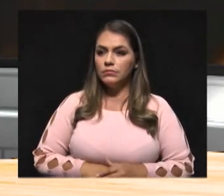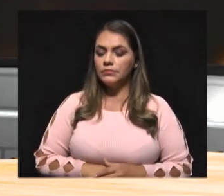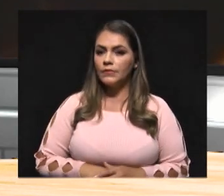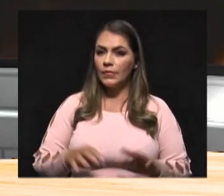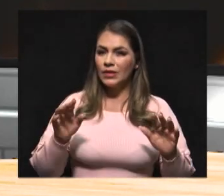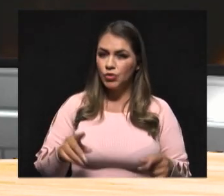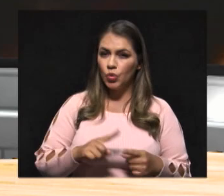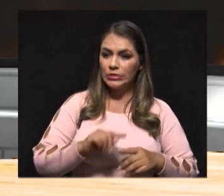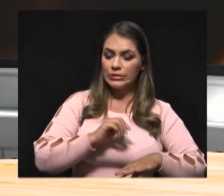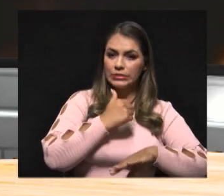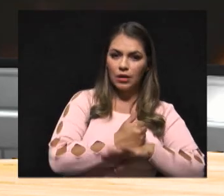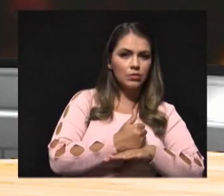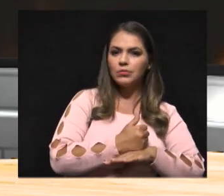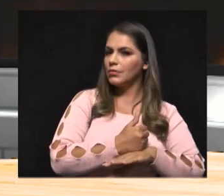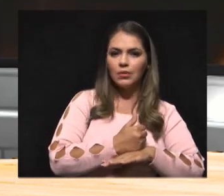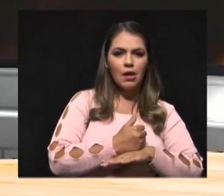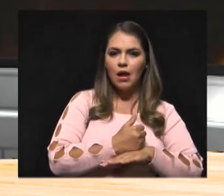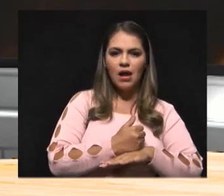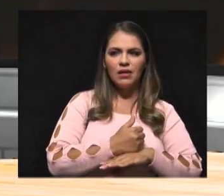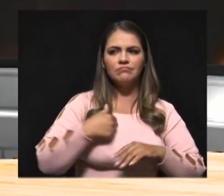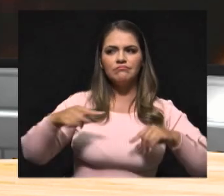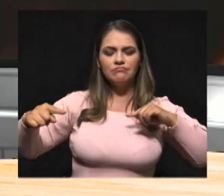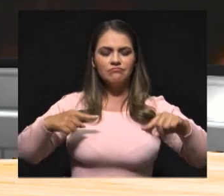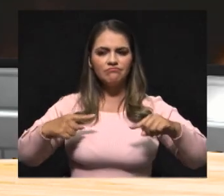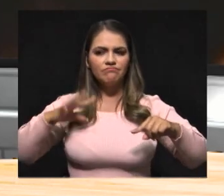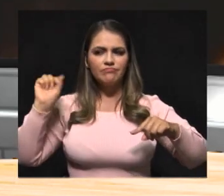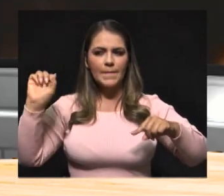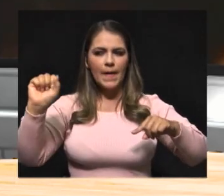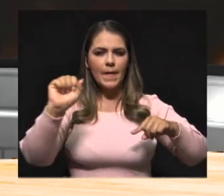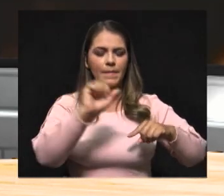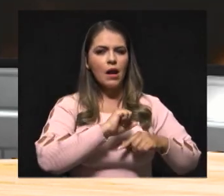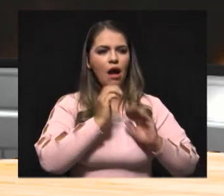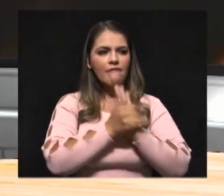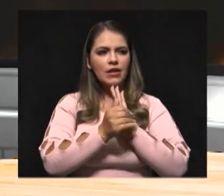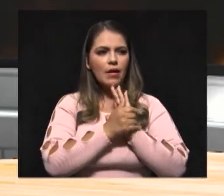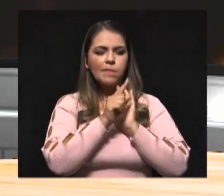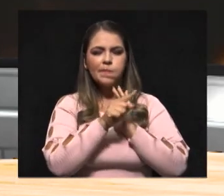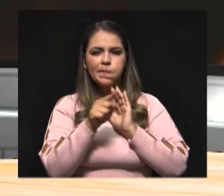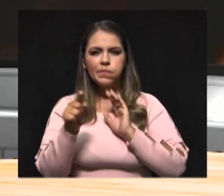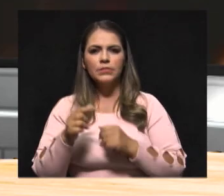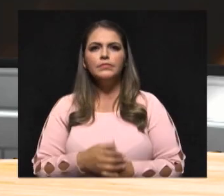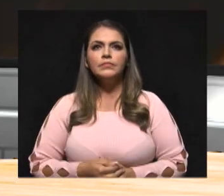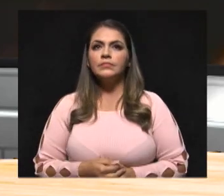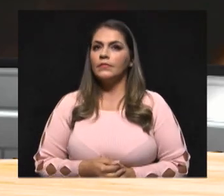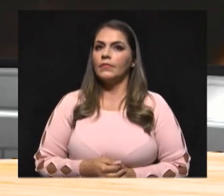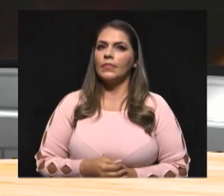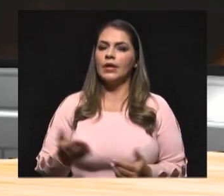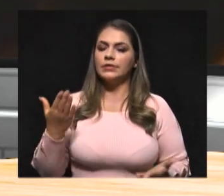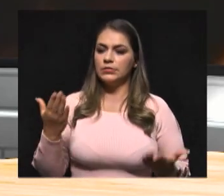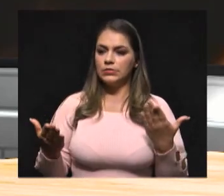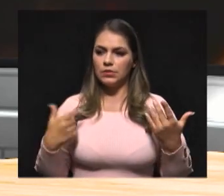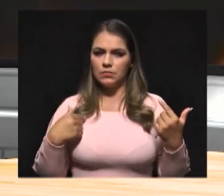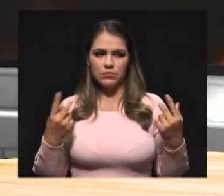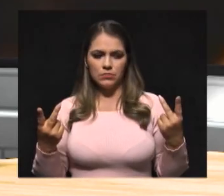importante ser gerente es ser capaz de mirar la capacidad que tengo de crecer a través del turismo